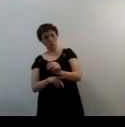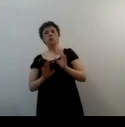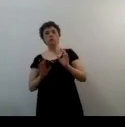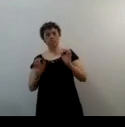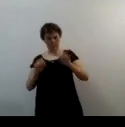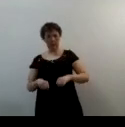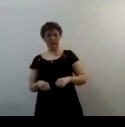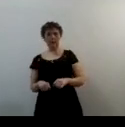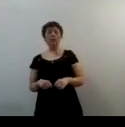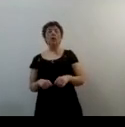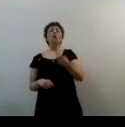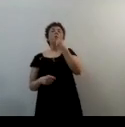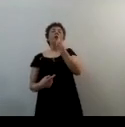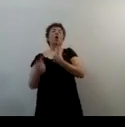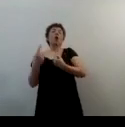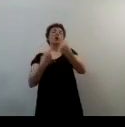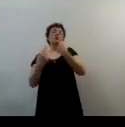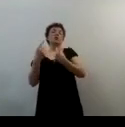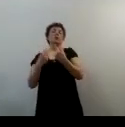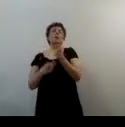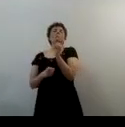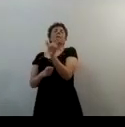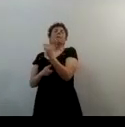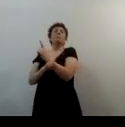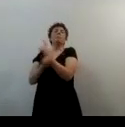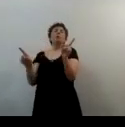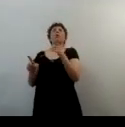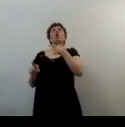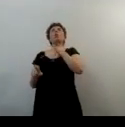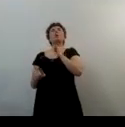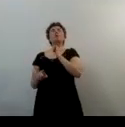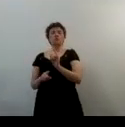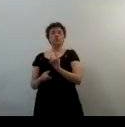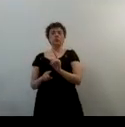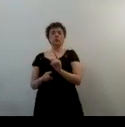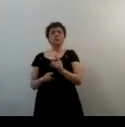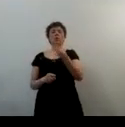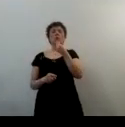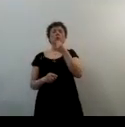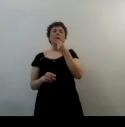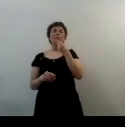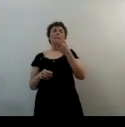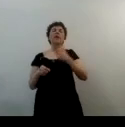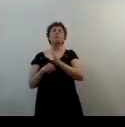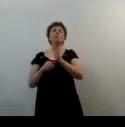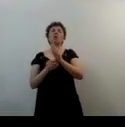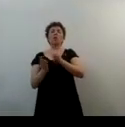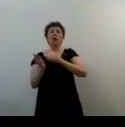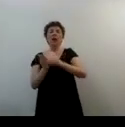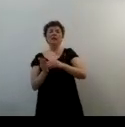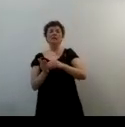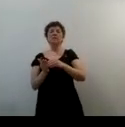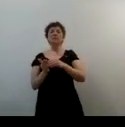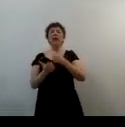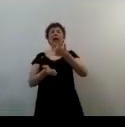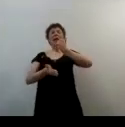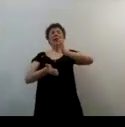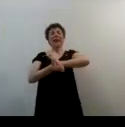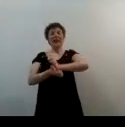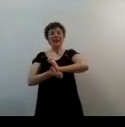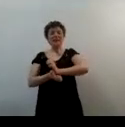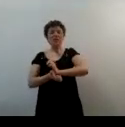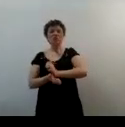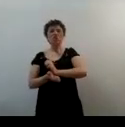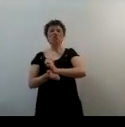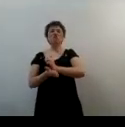ocasional, que no pongo prohibido, pues no me gusta prohibir, pero embutidos grasos, cerdo, quesos, pues a ver, son alimentos pues, que están muy